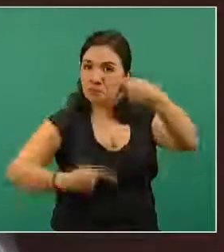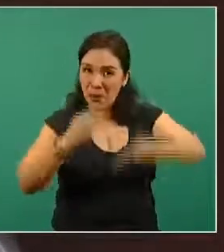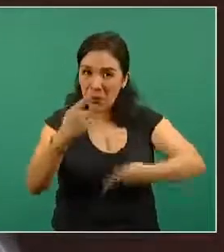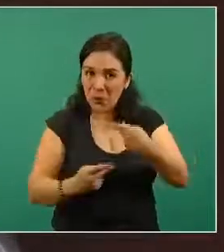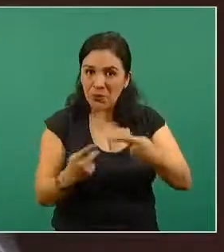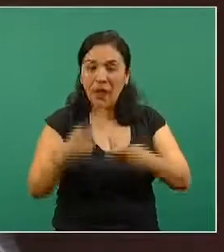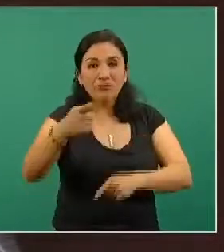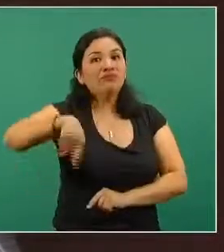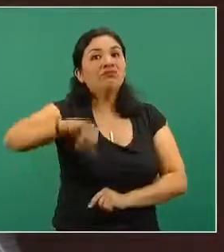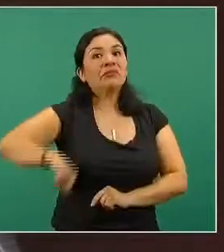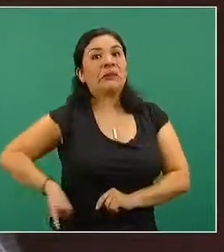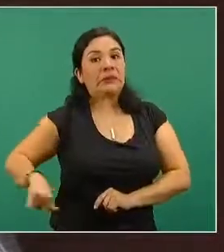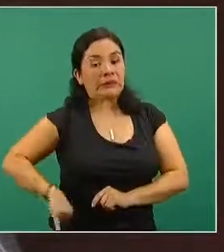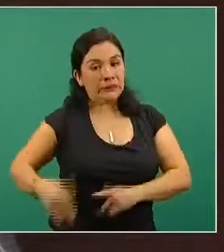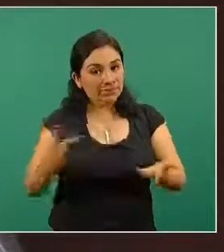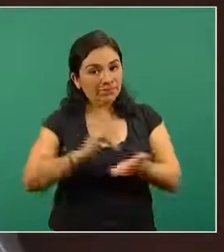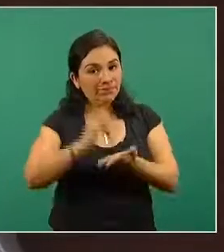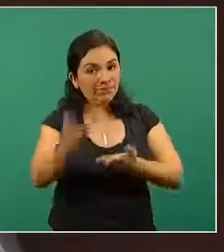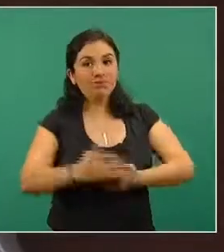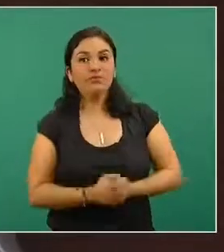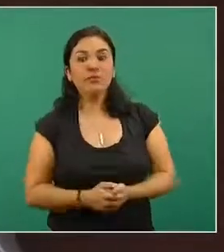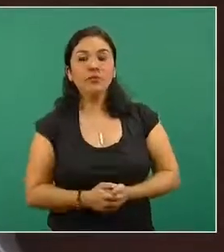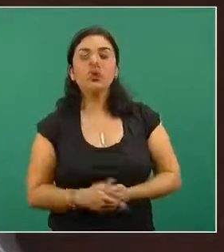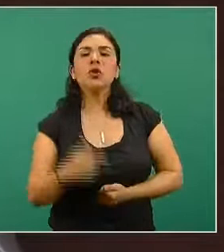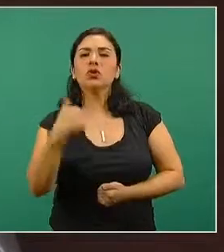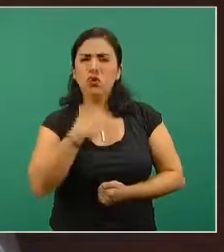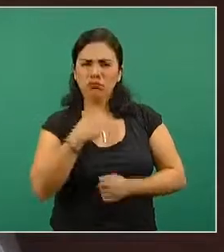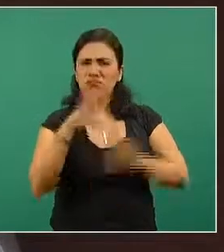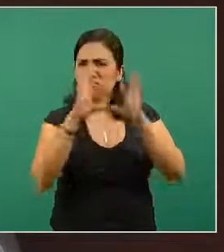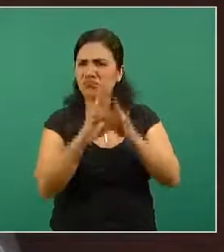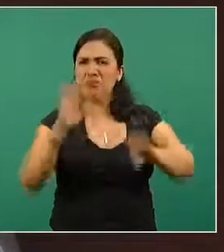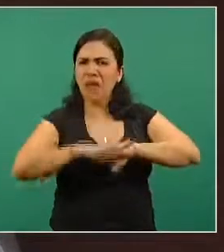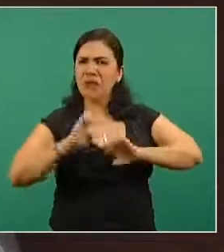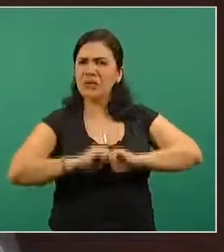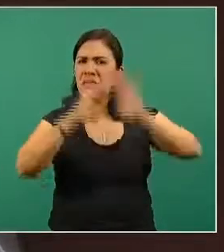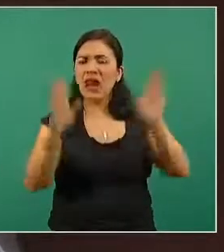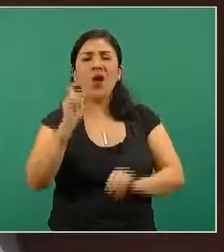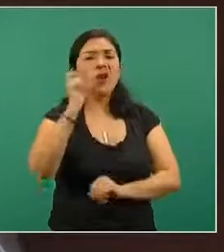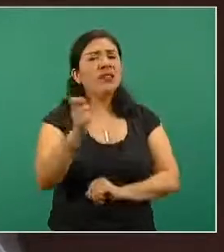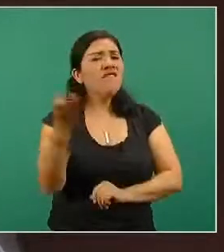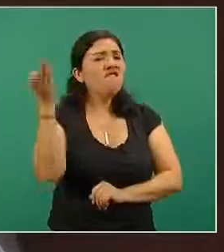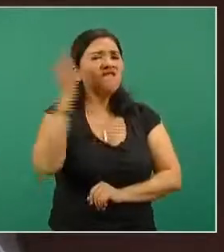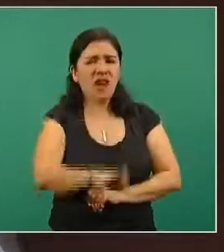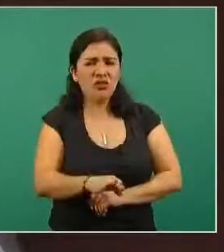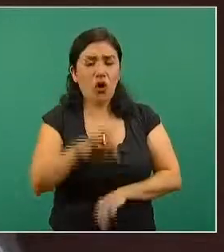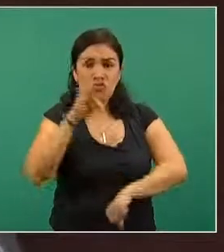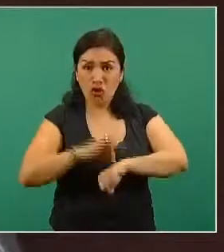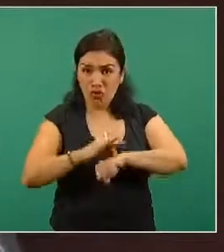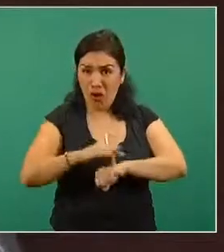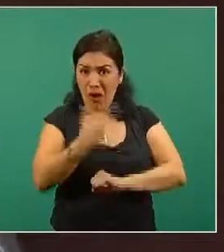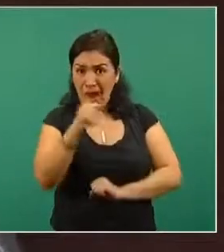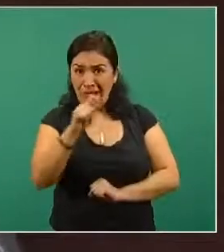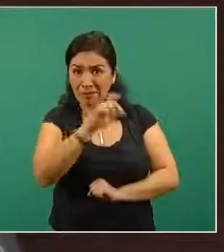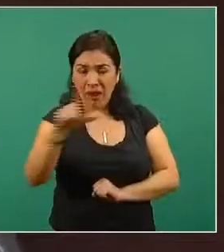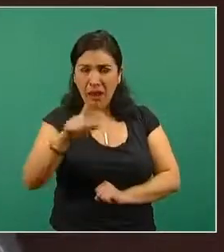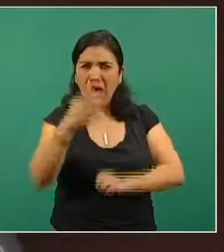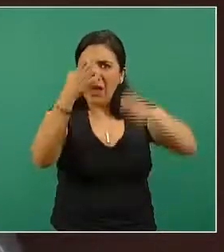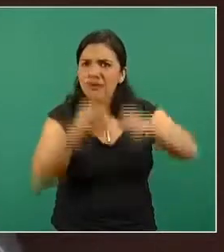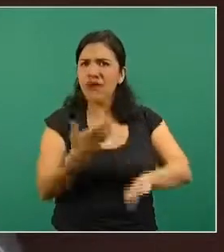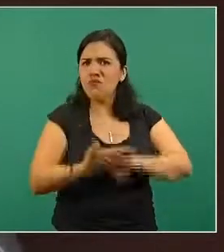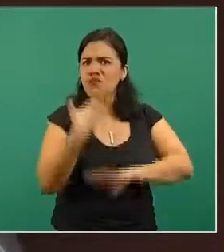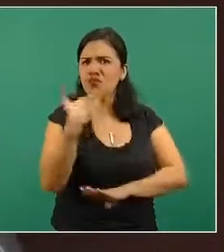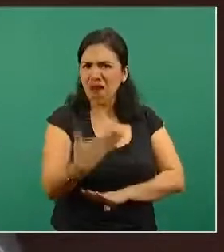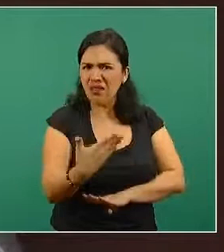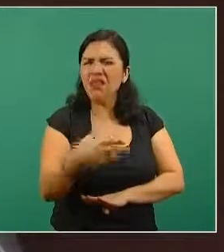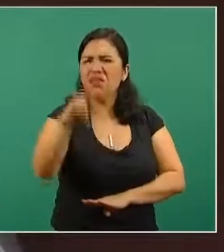y por el interés. Queremos ser muy claros, es totalmente falso. El doctor López-Gatell se encuentra muy bien.